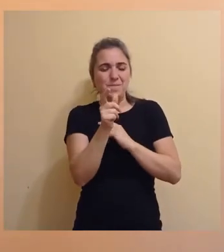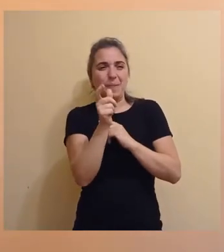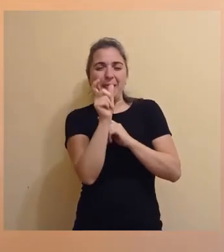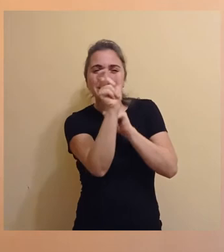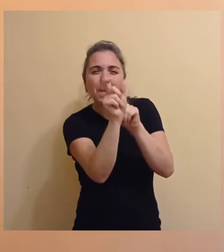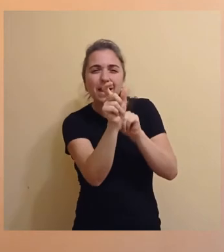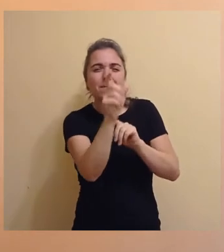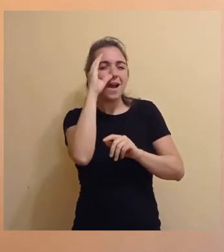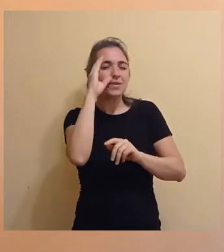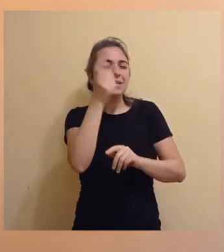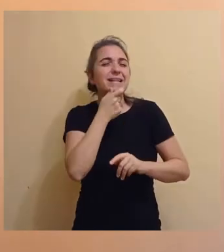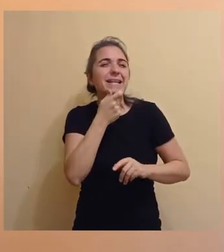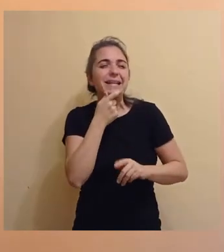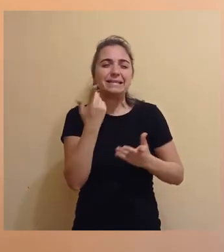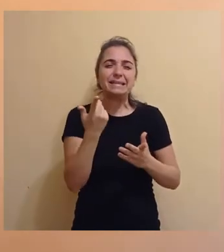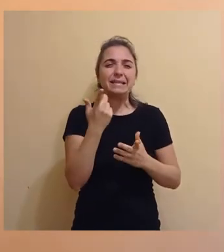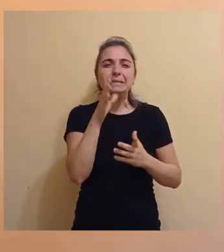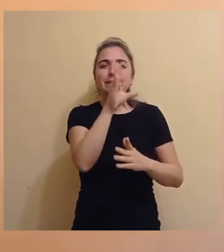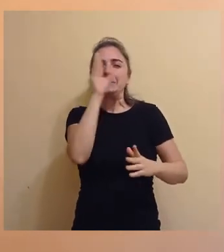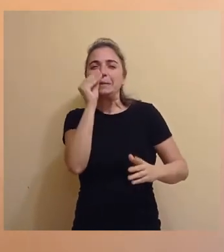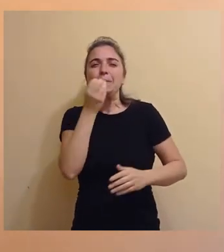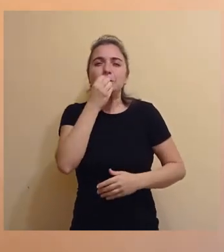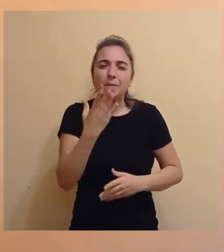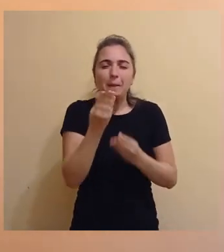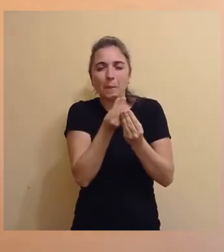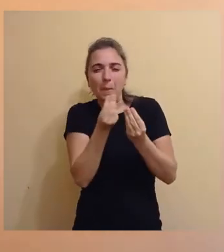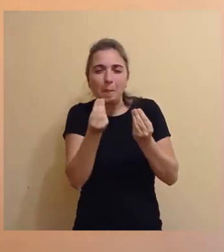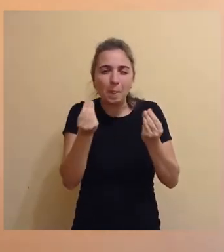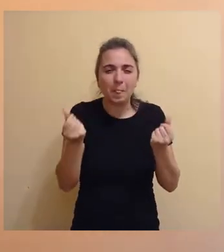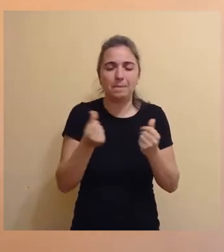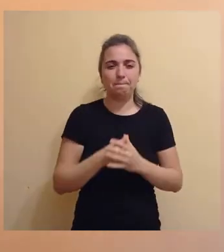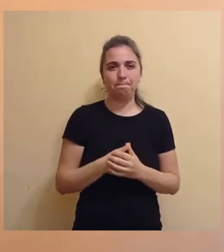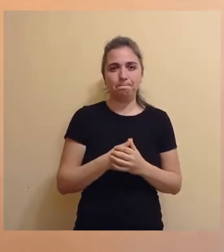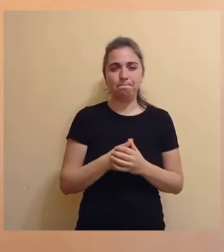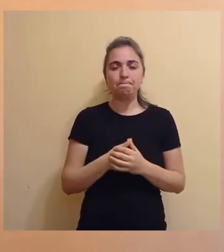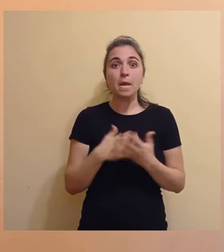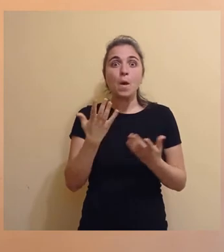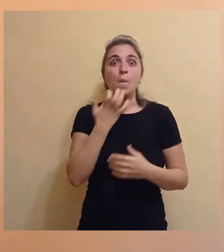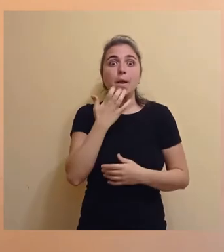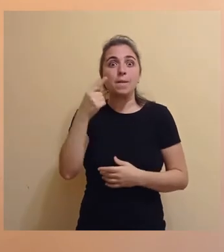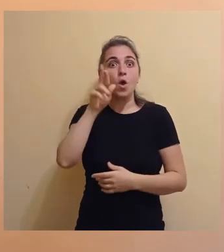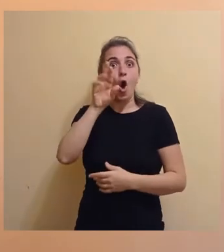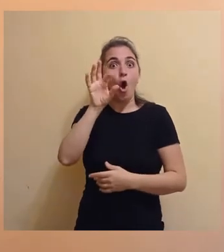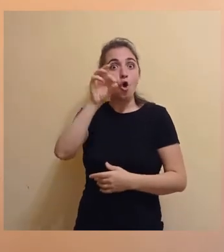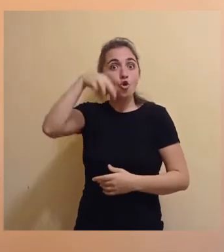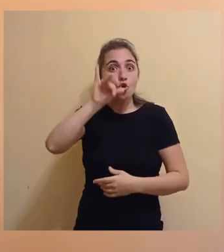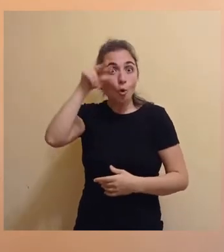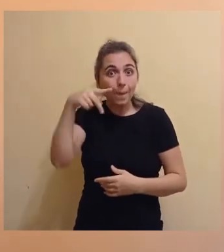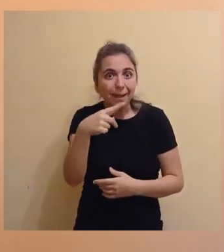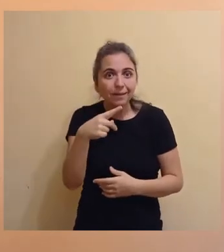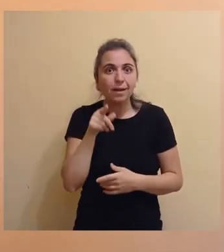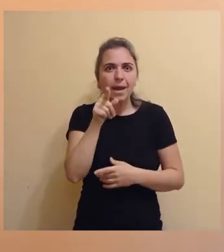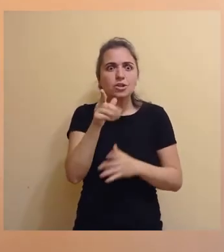pierde visibilidad, ¿no? No sabemos a qué nos estamos refiriendo, ¿no? Por ejemplo, cuando hablamos de